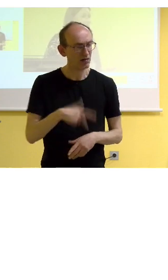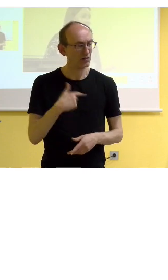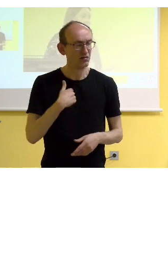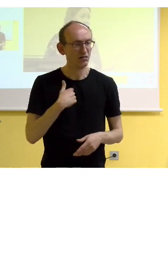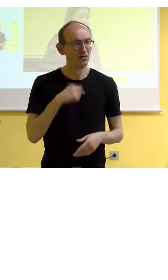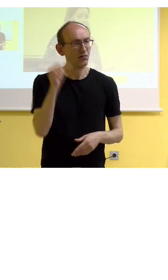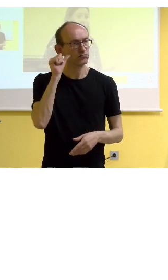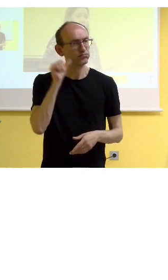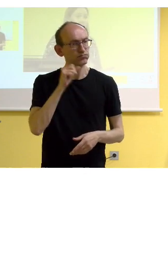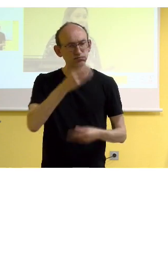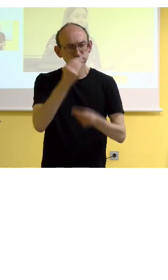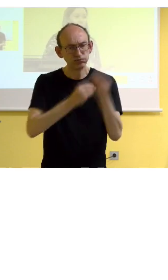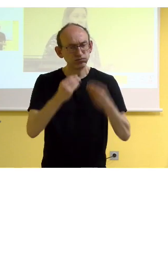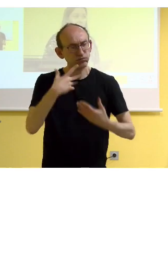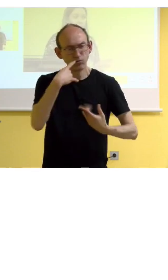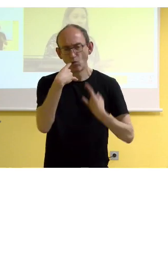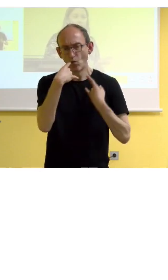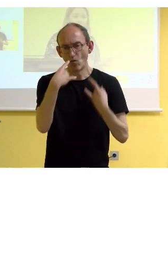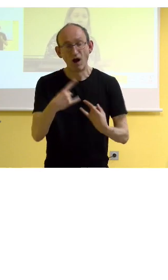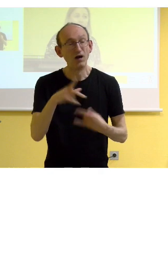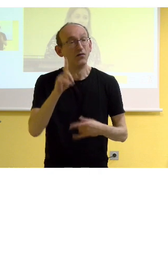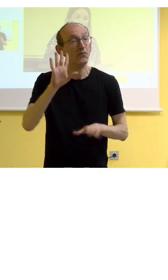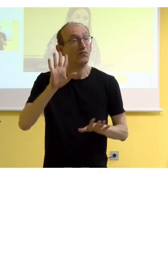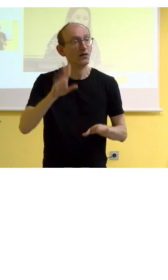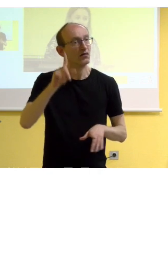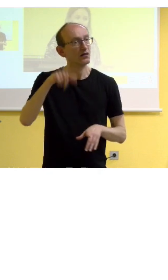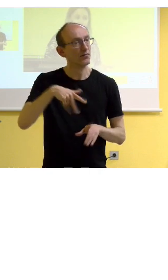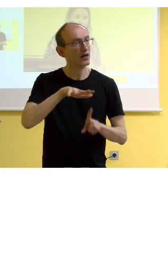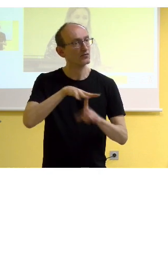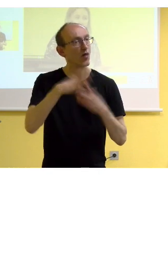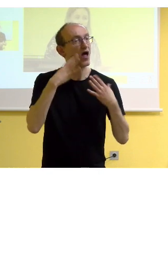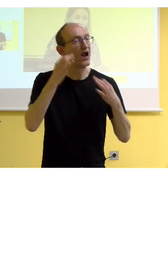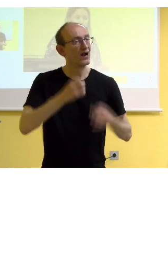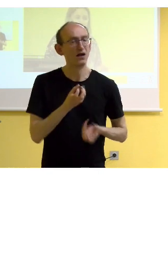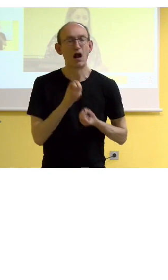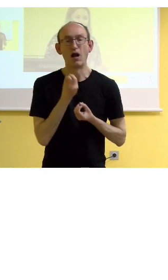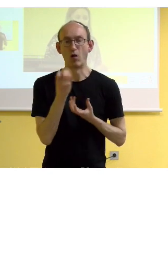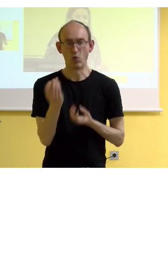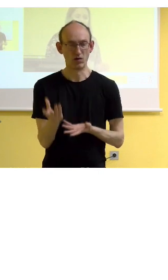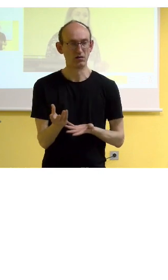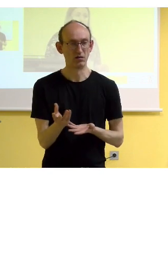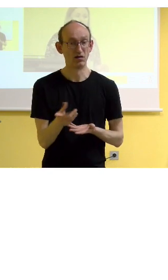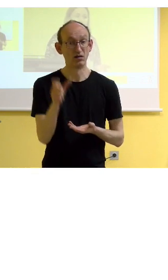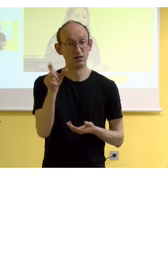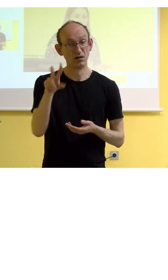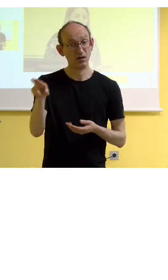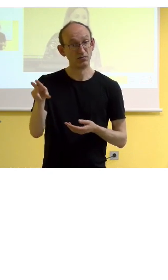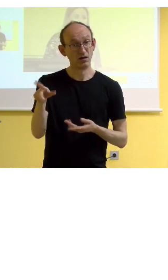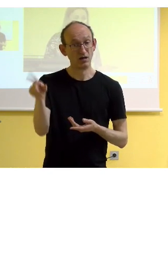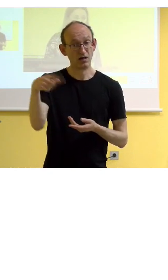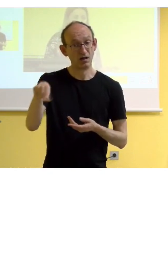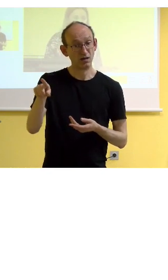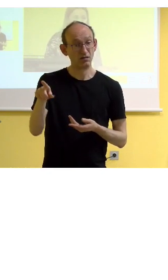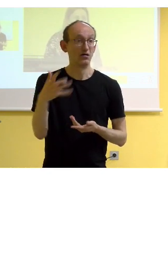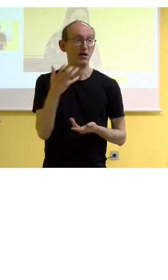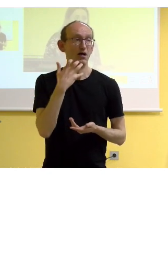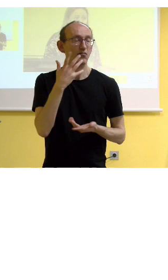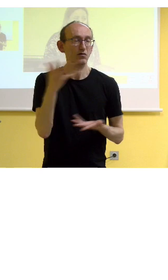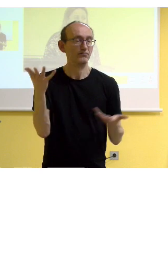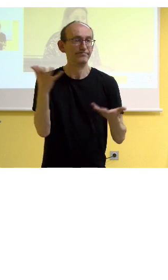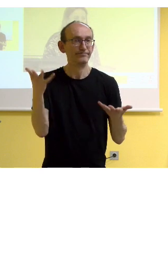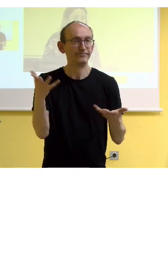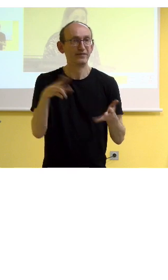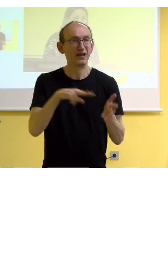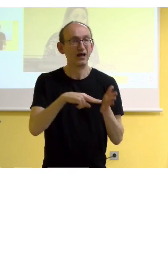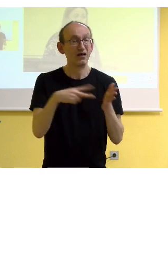de la reproducción, pero también les digo la realidad de las cosas y a veces es muy duro contarles, pues que a lo mejor las cosas